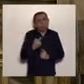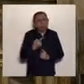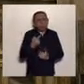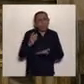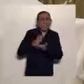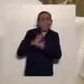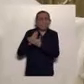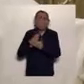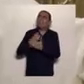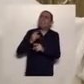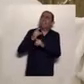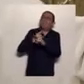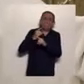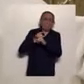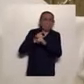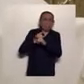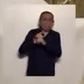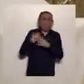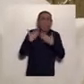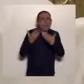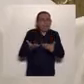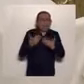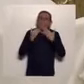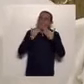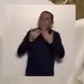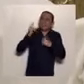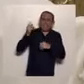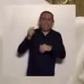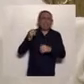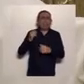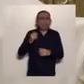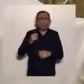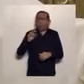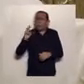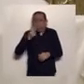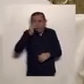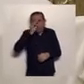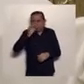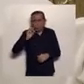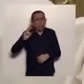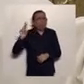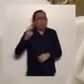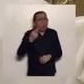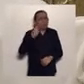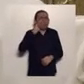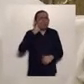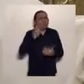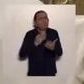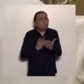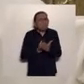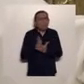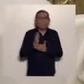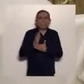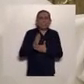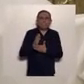e intercede constantemente en nuestro favor. Inmolado ya no muere más, muerto vive para